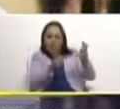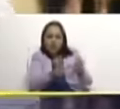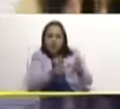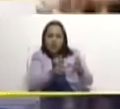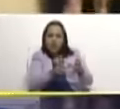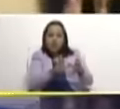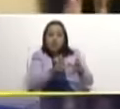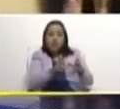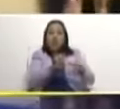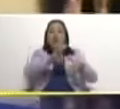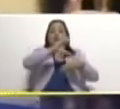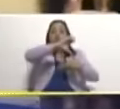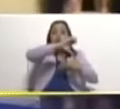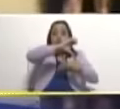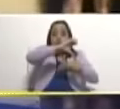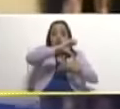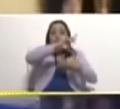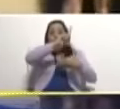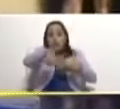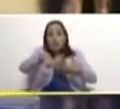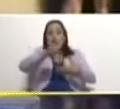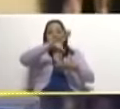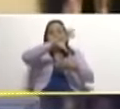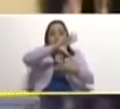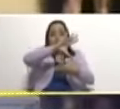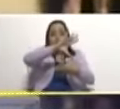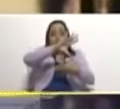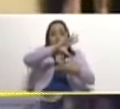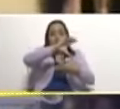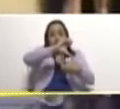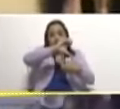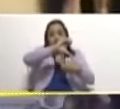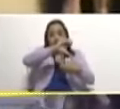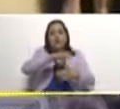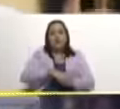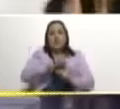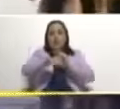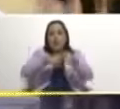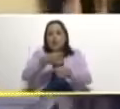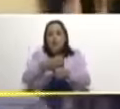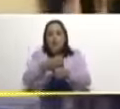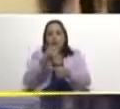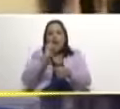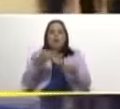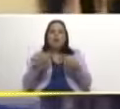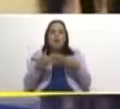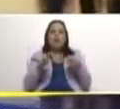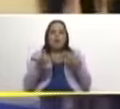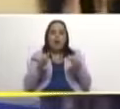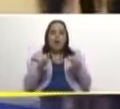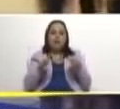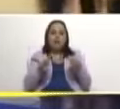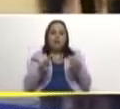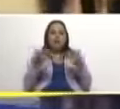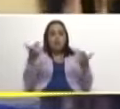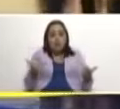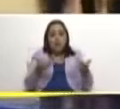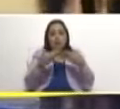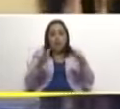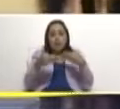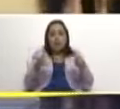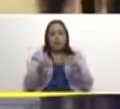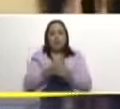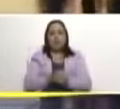suramericano y centroamericano, con lo que después fue Panamá, ya era Panamá, la provincia de